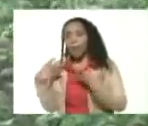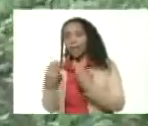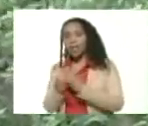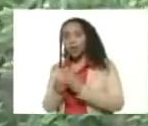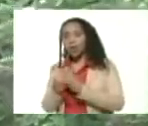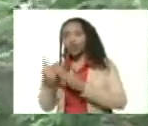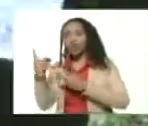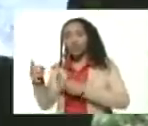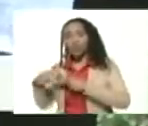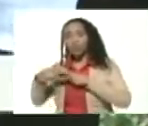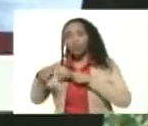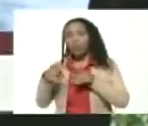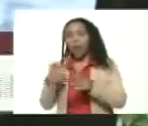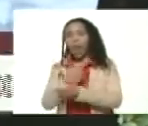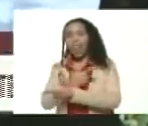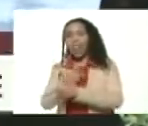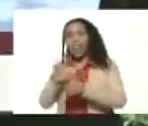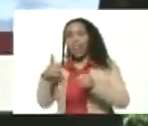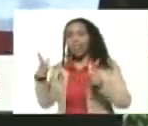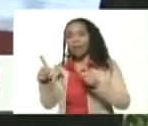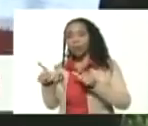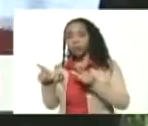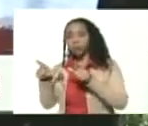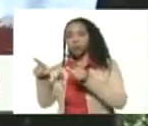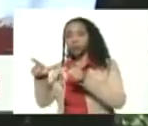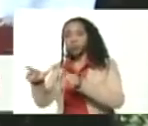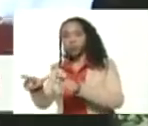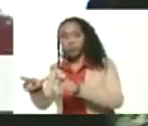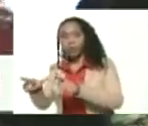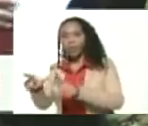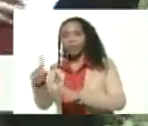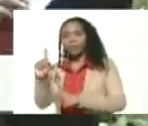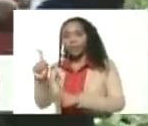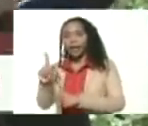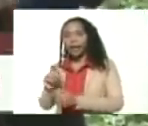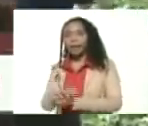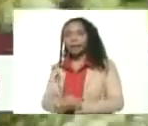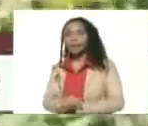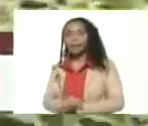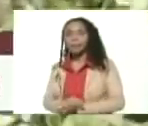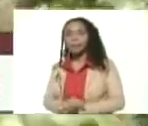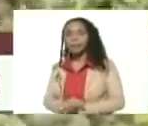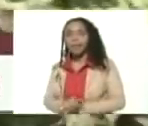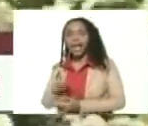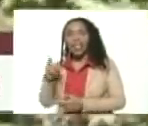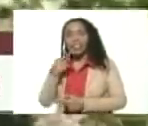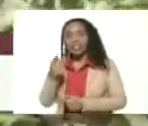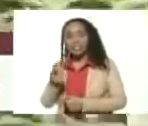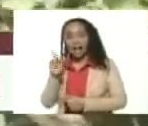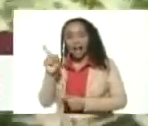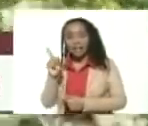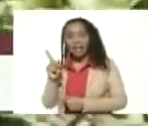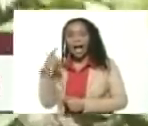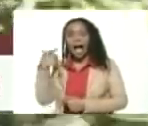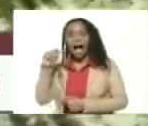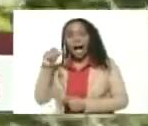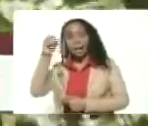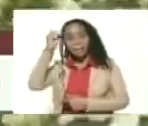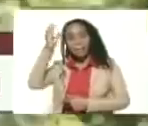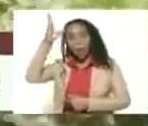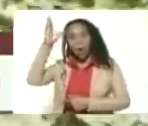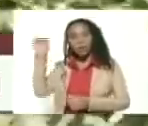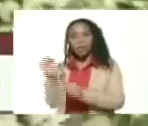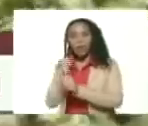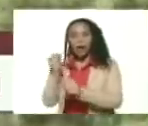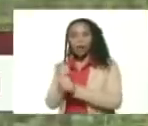finca libre, su certificado libre de brucelosis. Es decir, estamos trabajando